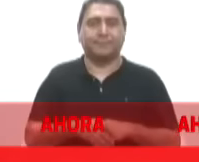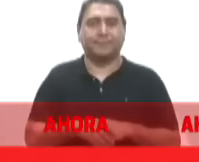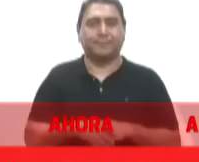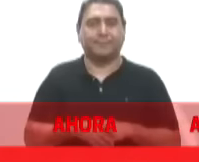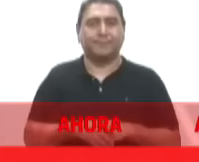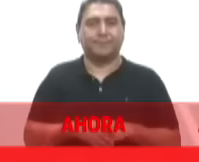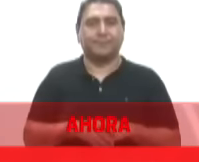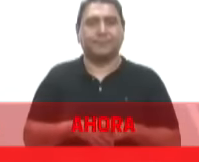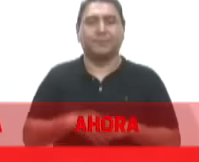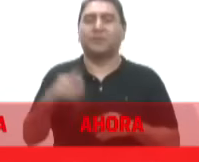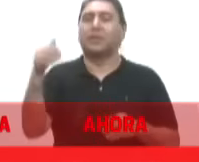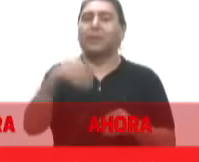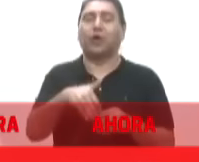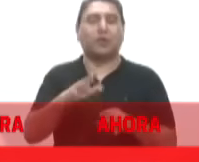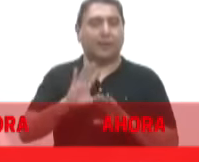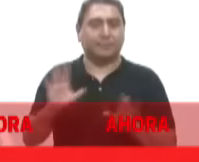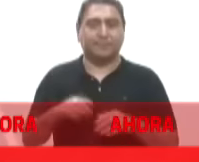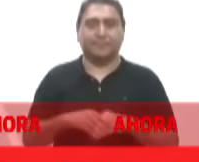Se vota.